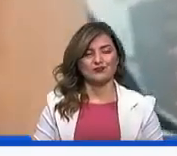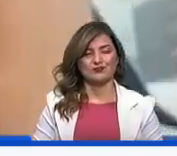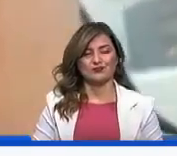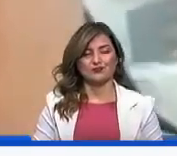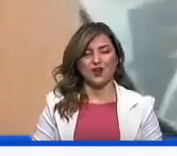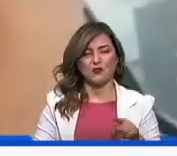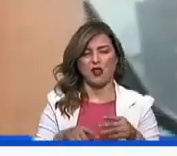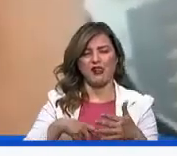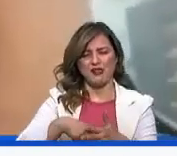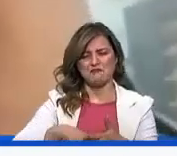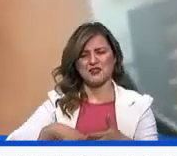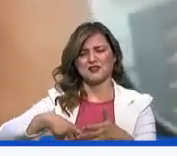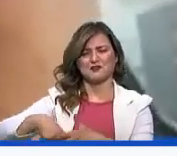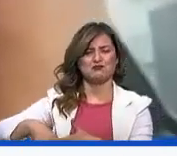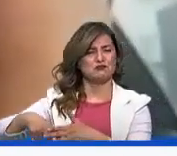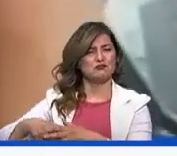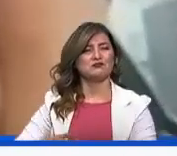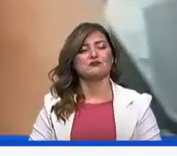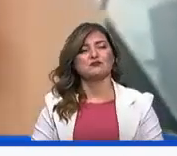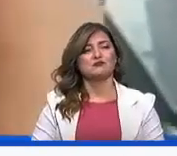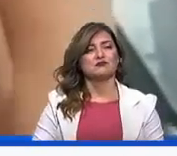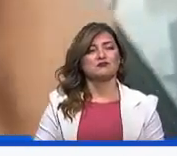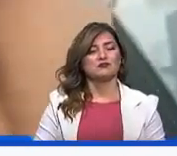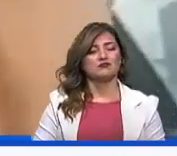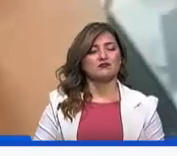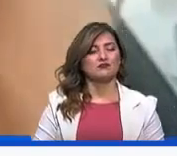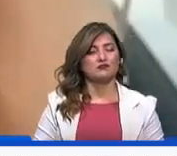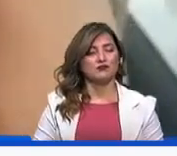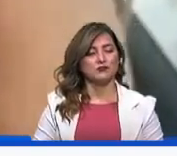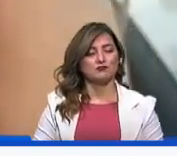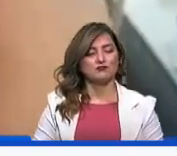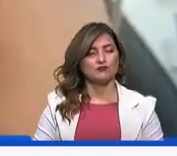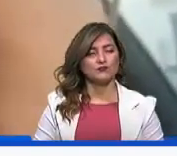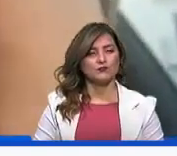cosas, de que realmente los estados